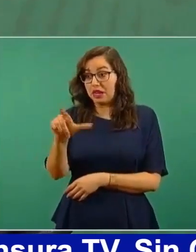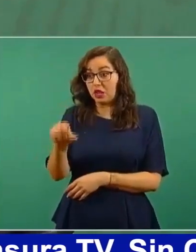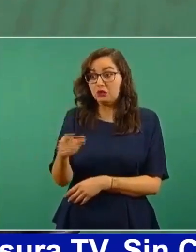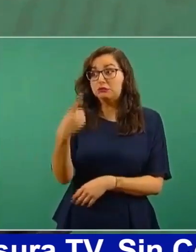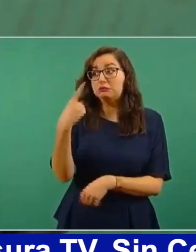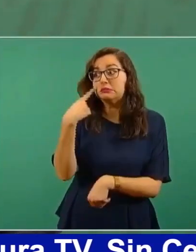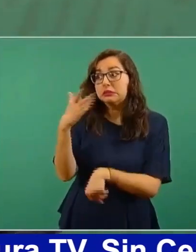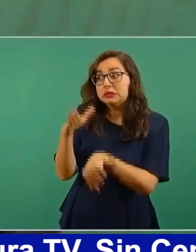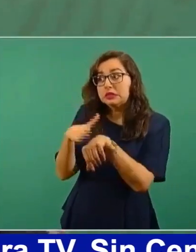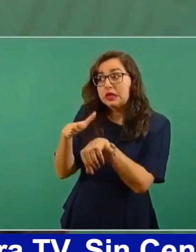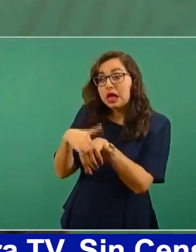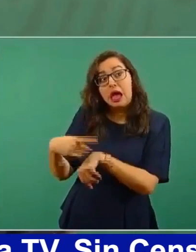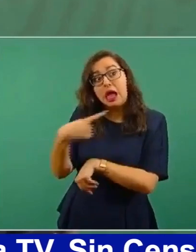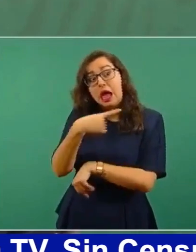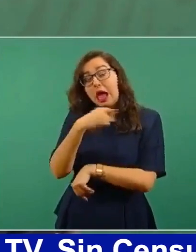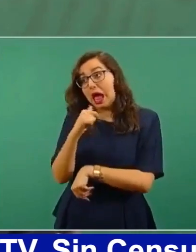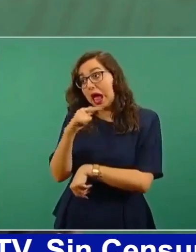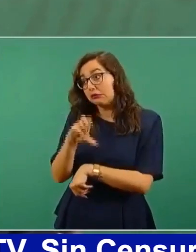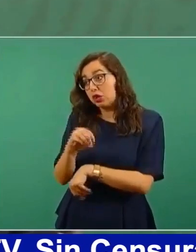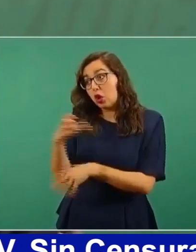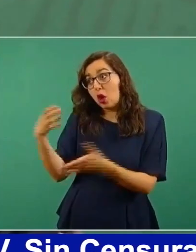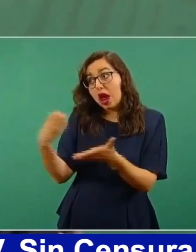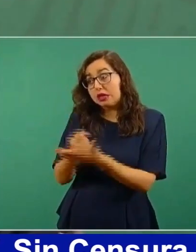que gane Andrés Manuel.